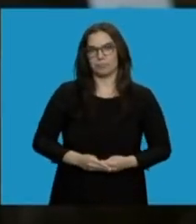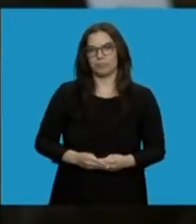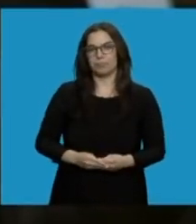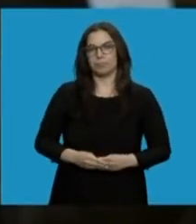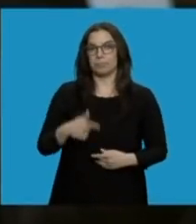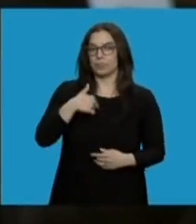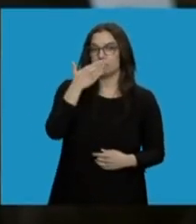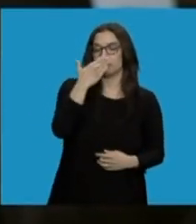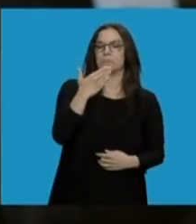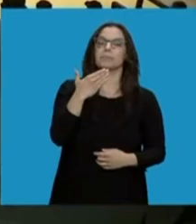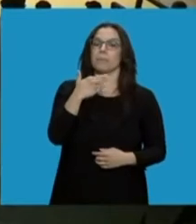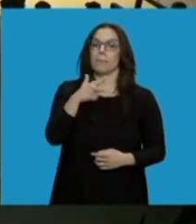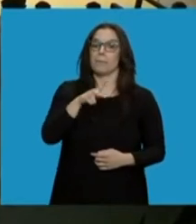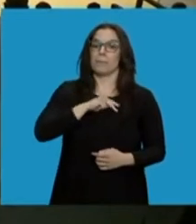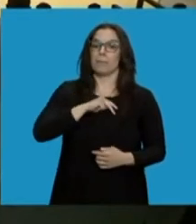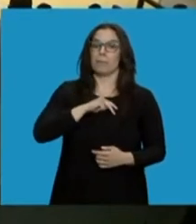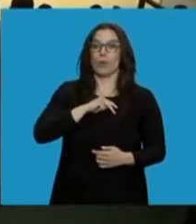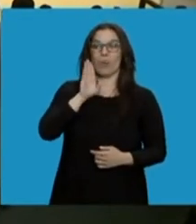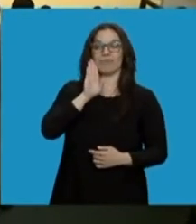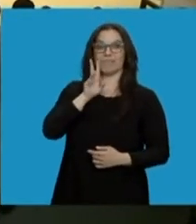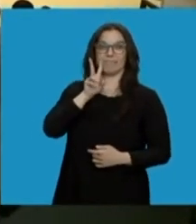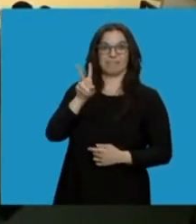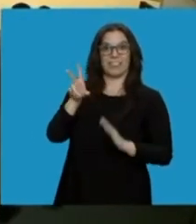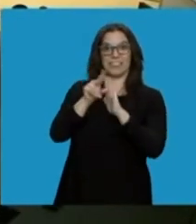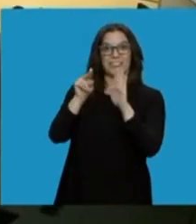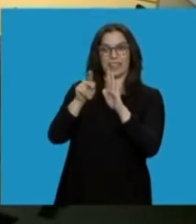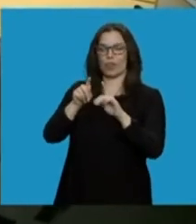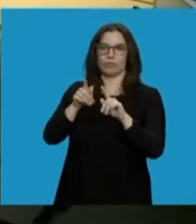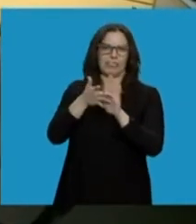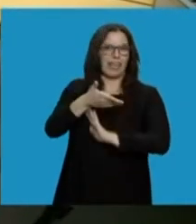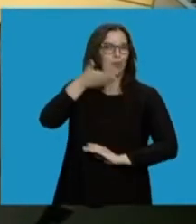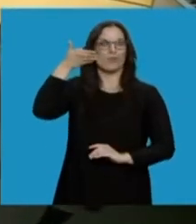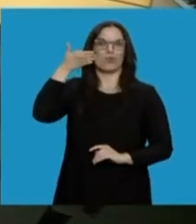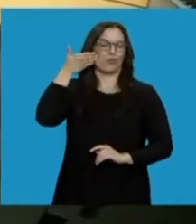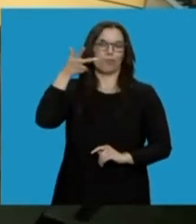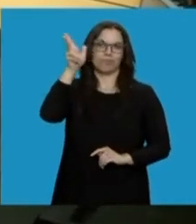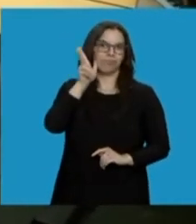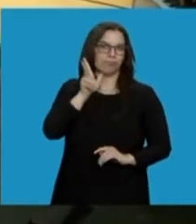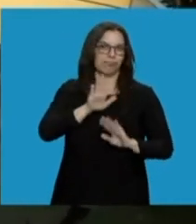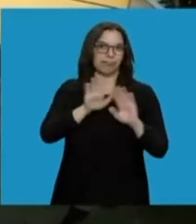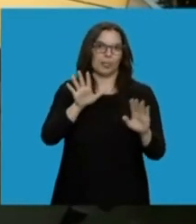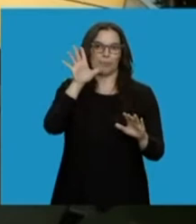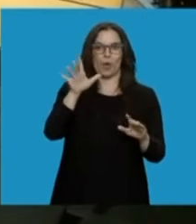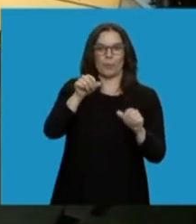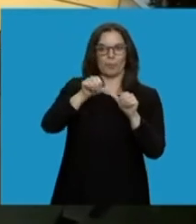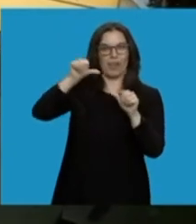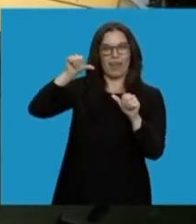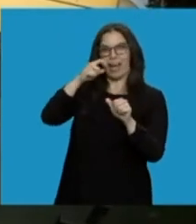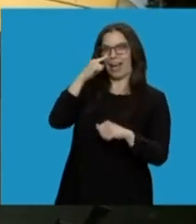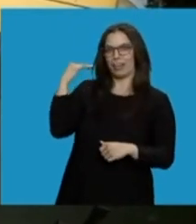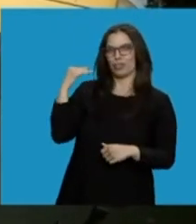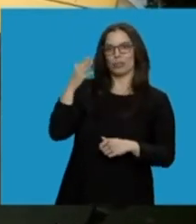Confieso que recibir este premio, como hemos dicho en el vídeo, es todo un honor, es un orgullo por los anteriores compañeros que nos